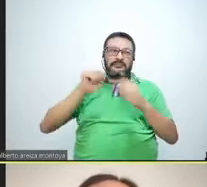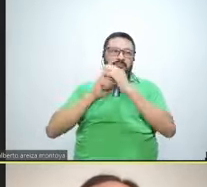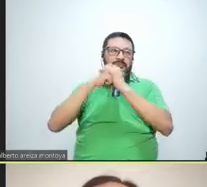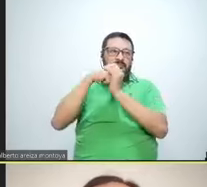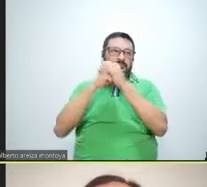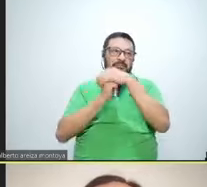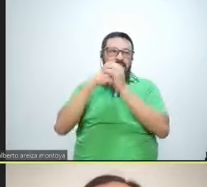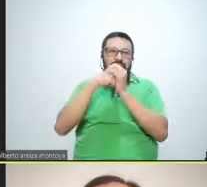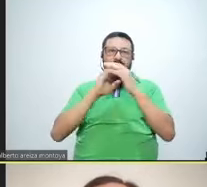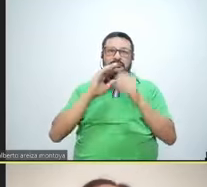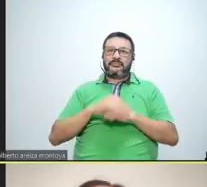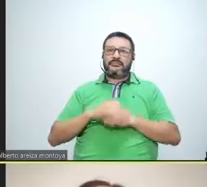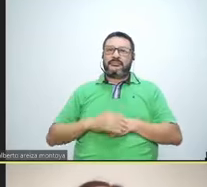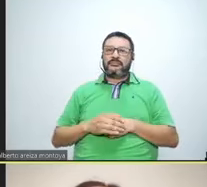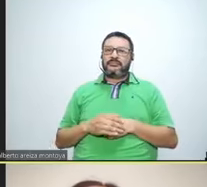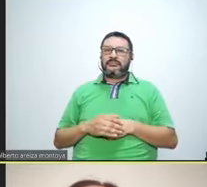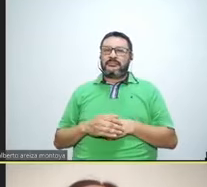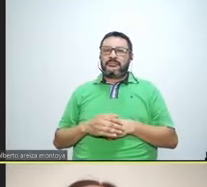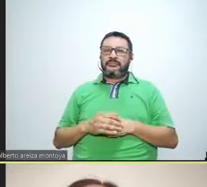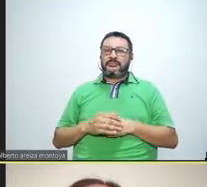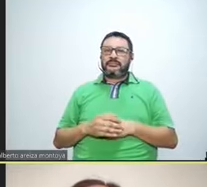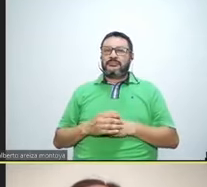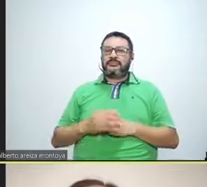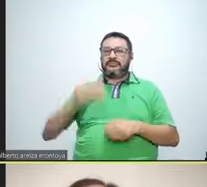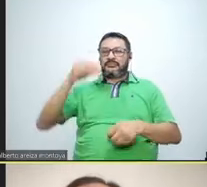por eso ya dice que pertenezco a gimnasia, y a mí